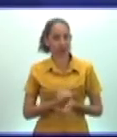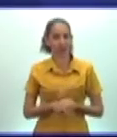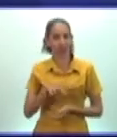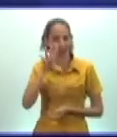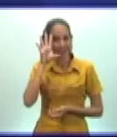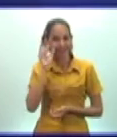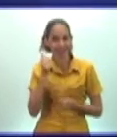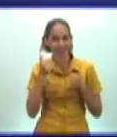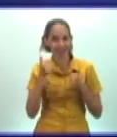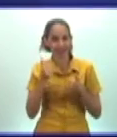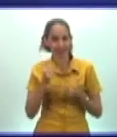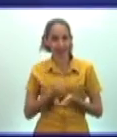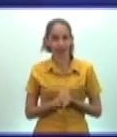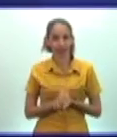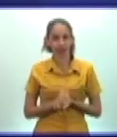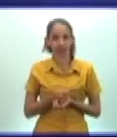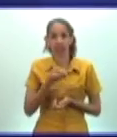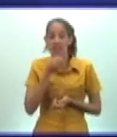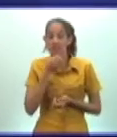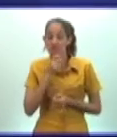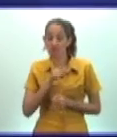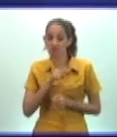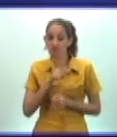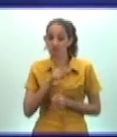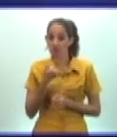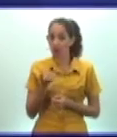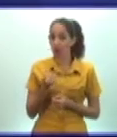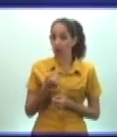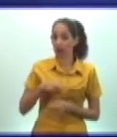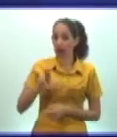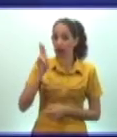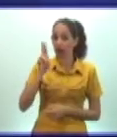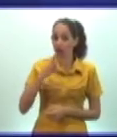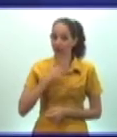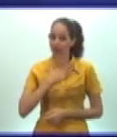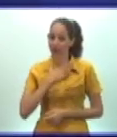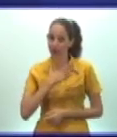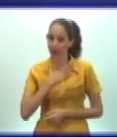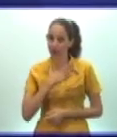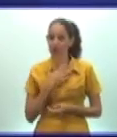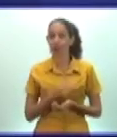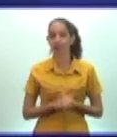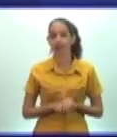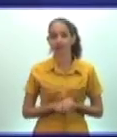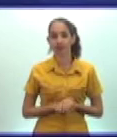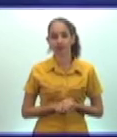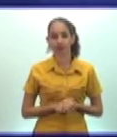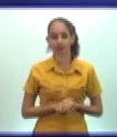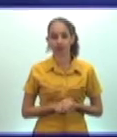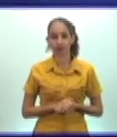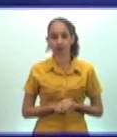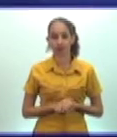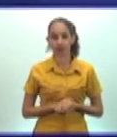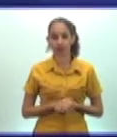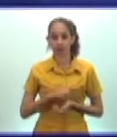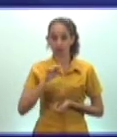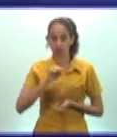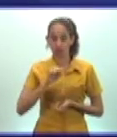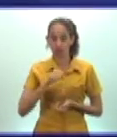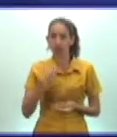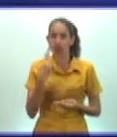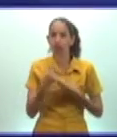y que hayan podido coincidir con la respuesta planteada aquí. Los invito